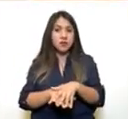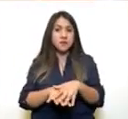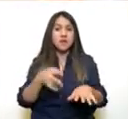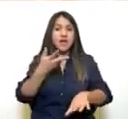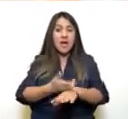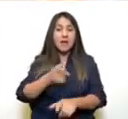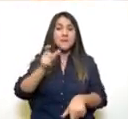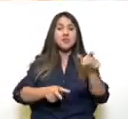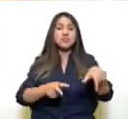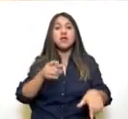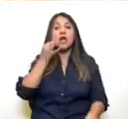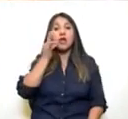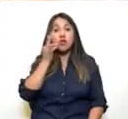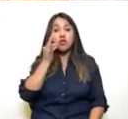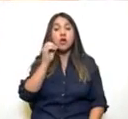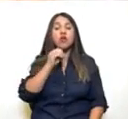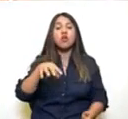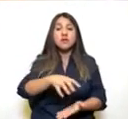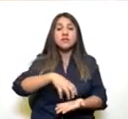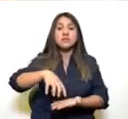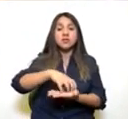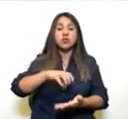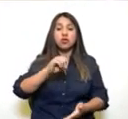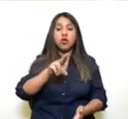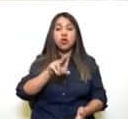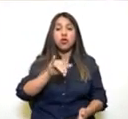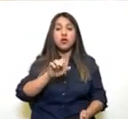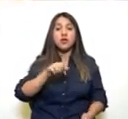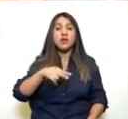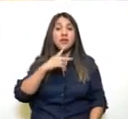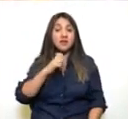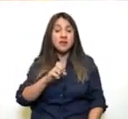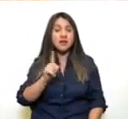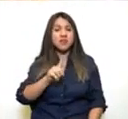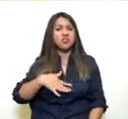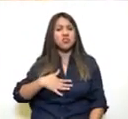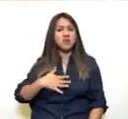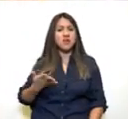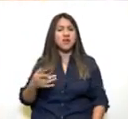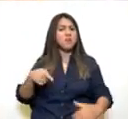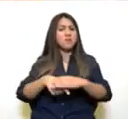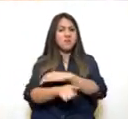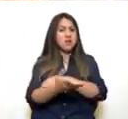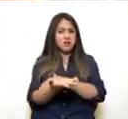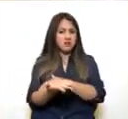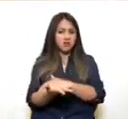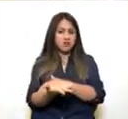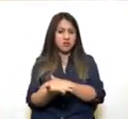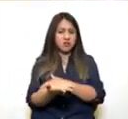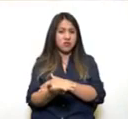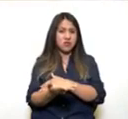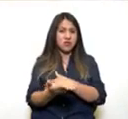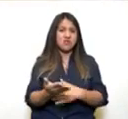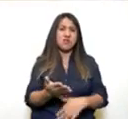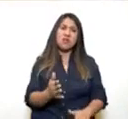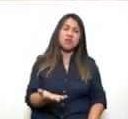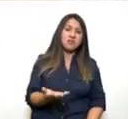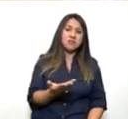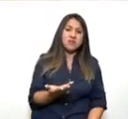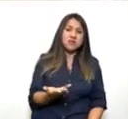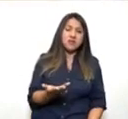gente las condes o en el sector oriente que no quiere una estación de metro sin embargo